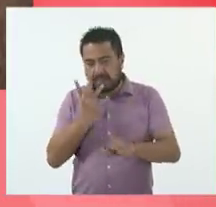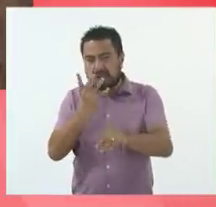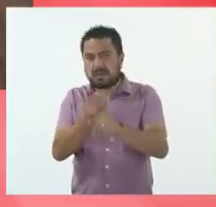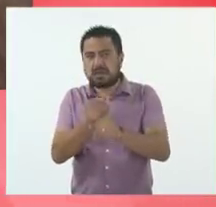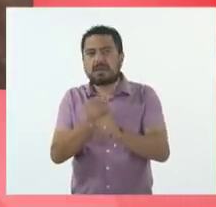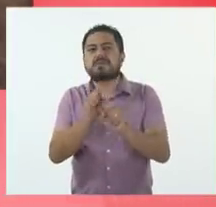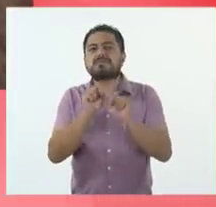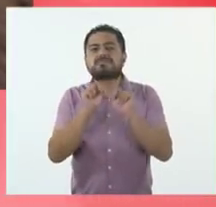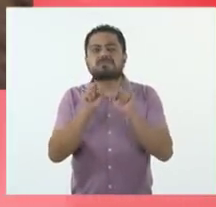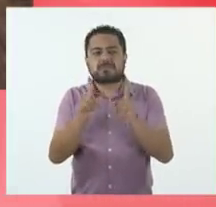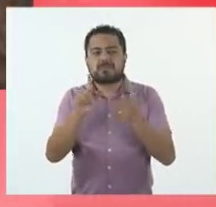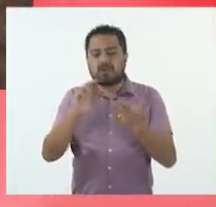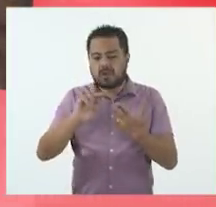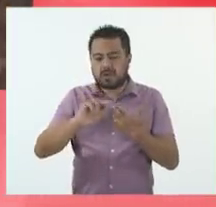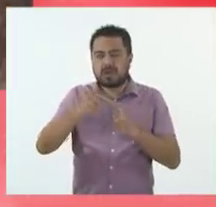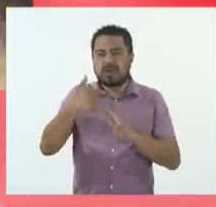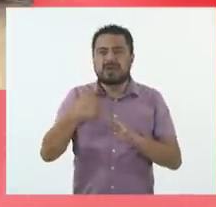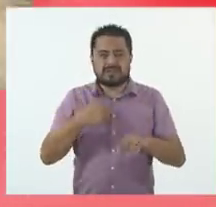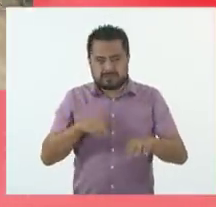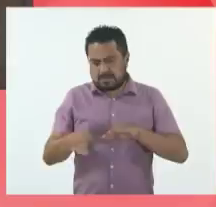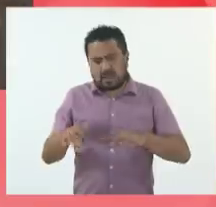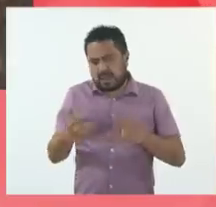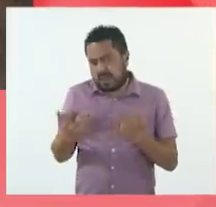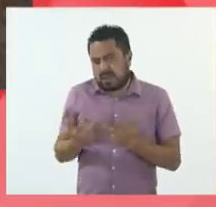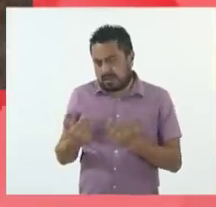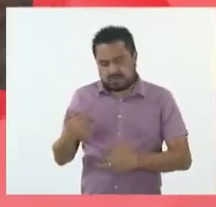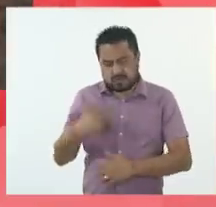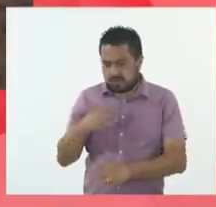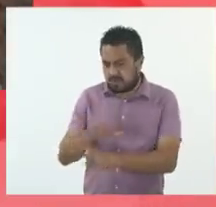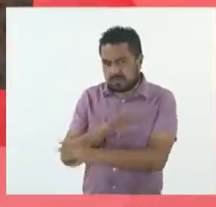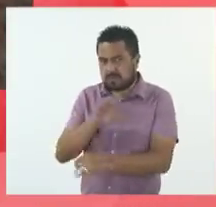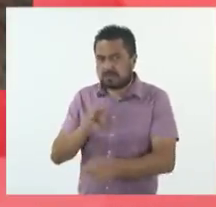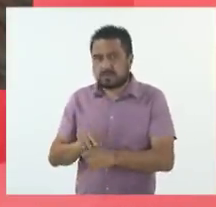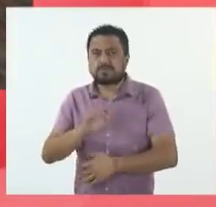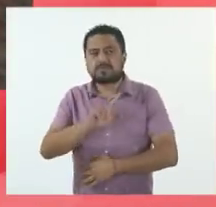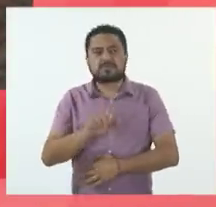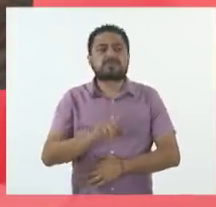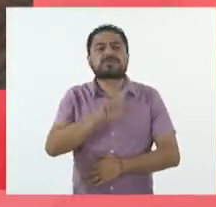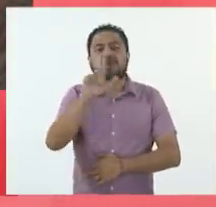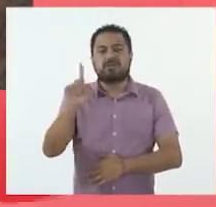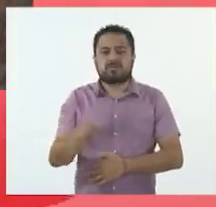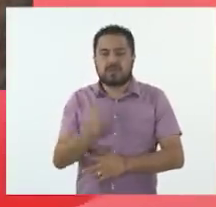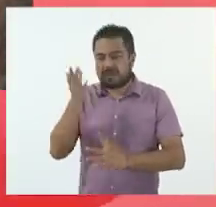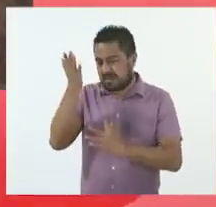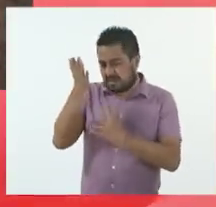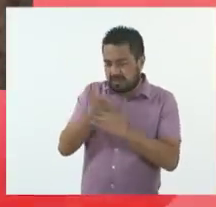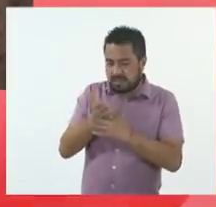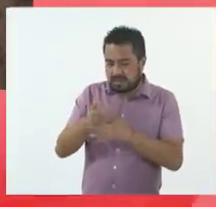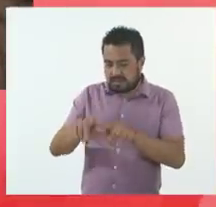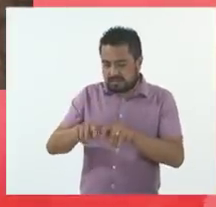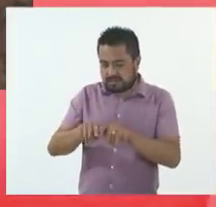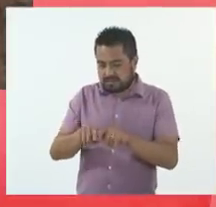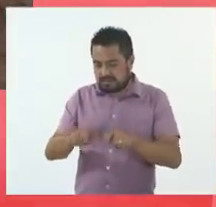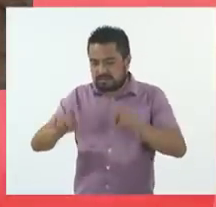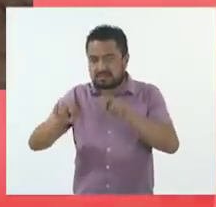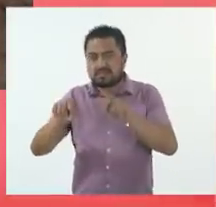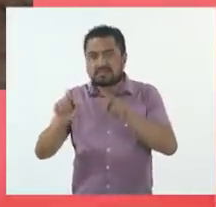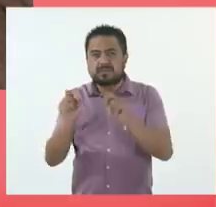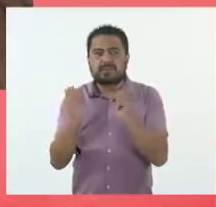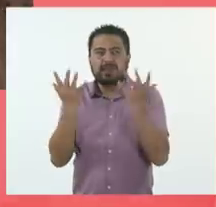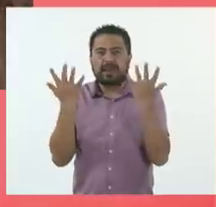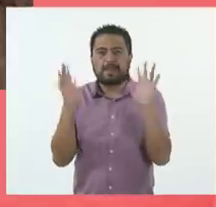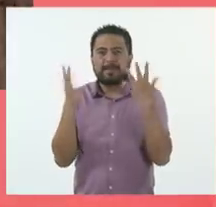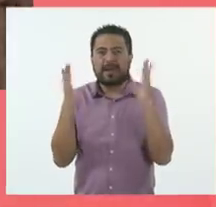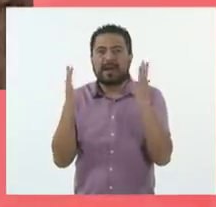Es del mismo lazo que trabajamos. Mire, después la vamos a poner aquí en medio y ya salieron sus manitas,